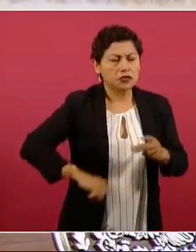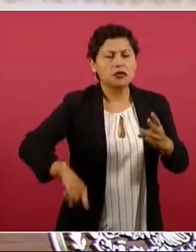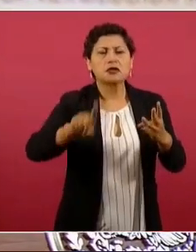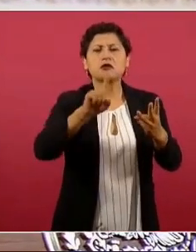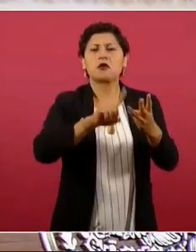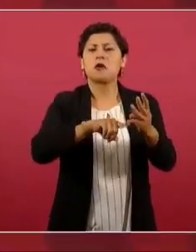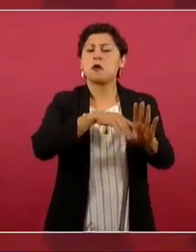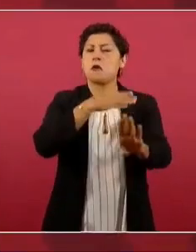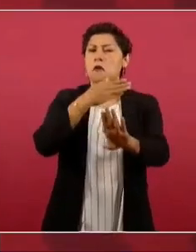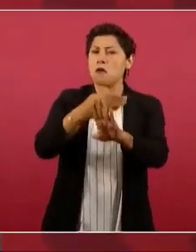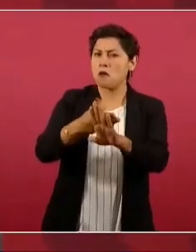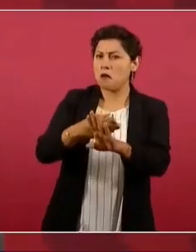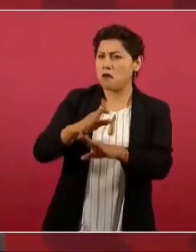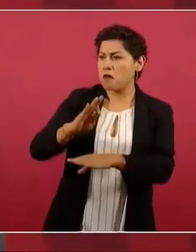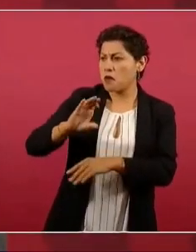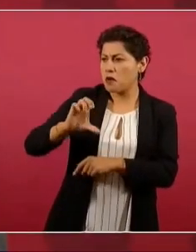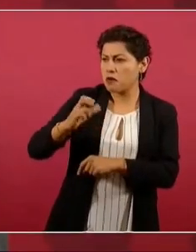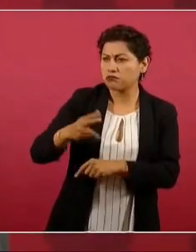el presidente Peña,